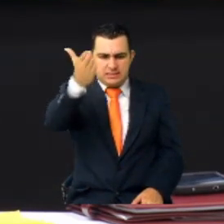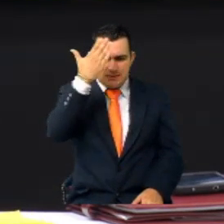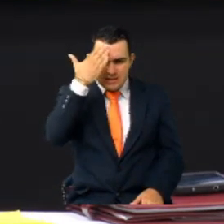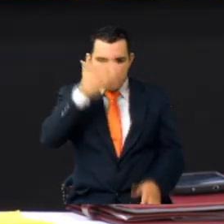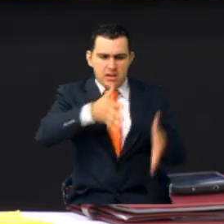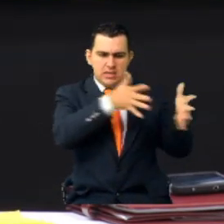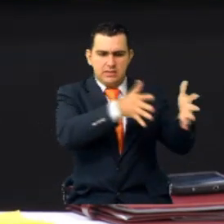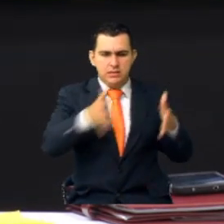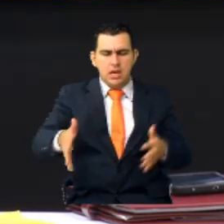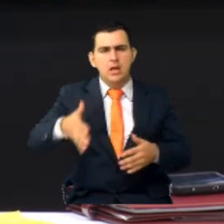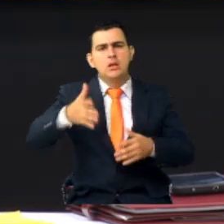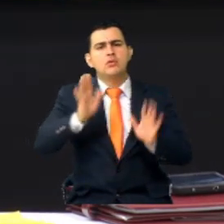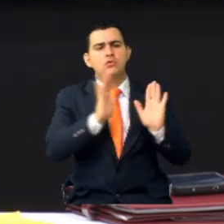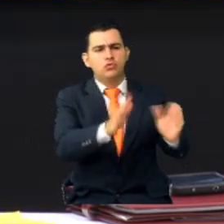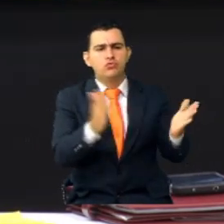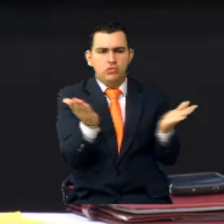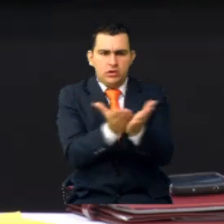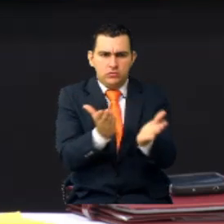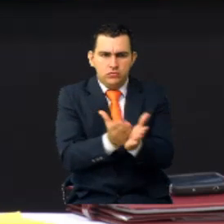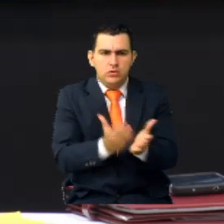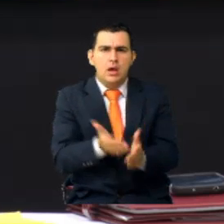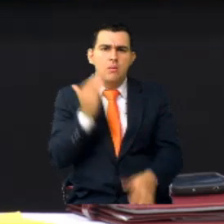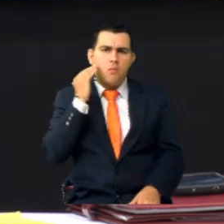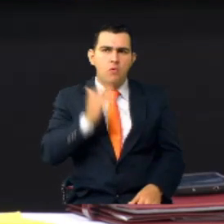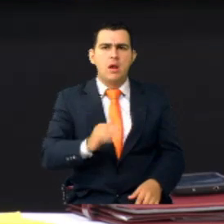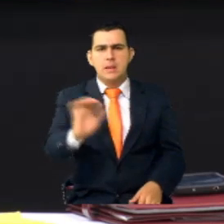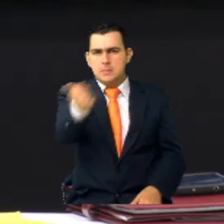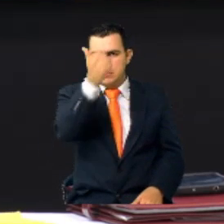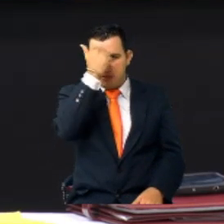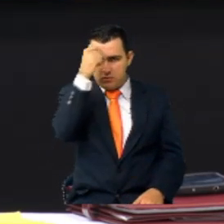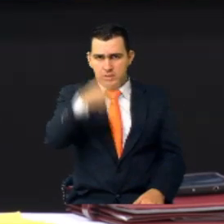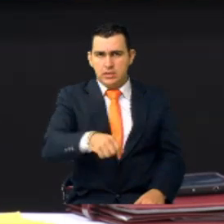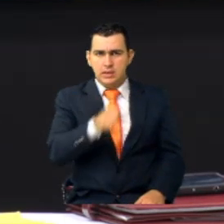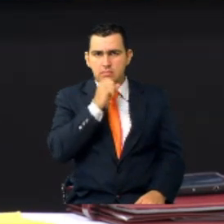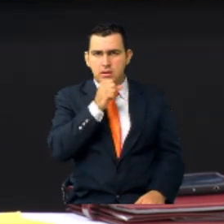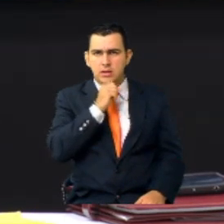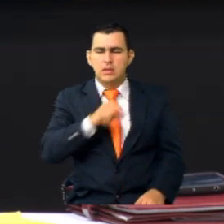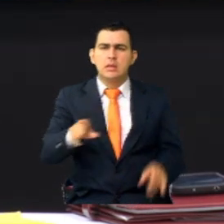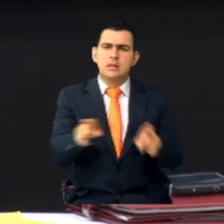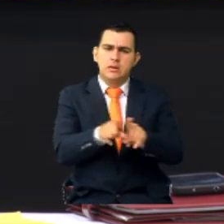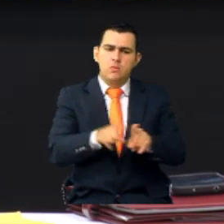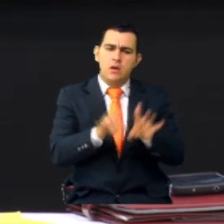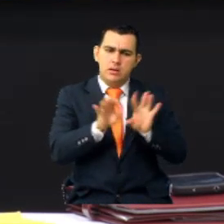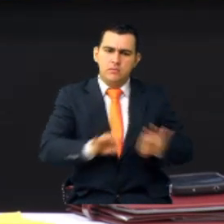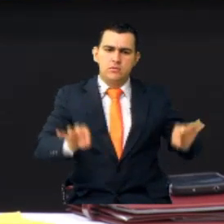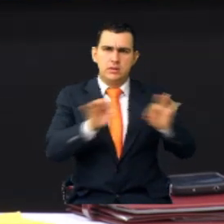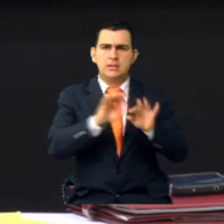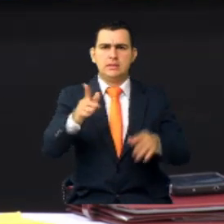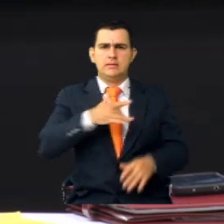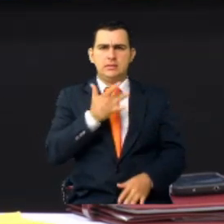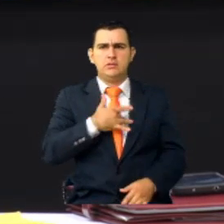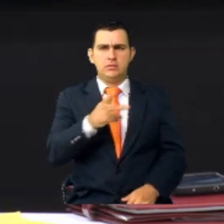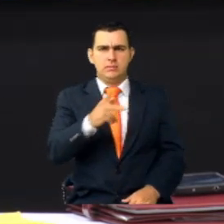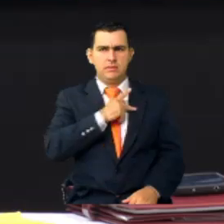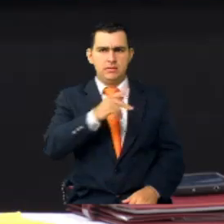en principios para recuperar la familia en la ciudad, recuperar ese sentido de pertenencia por Barranca